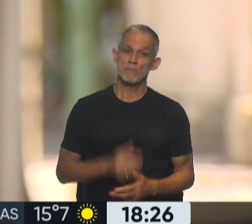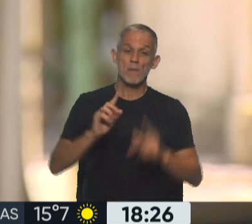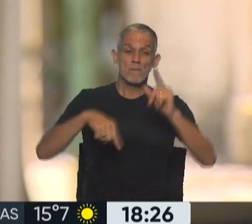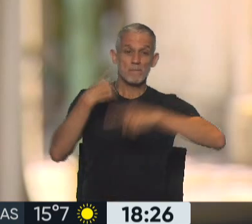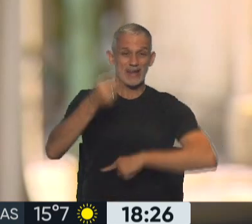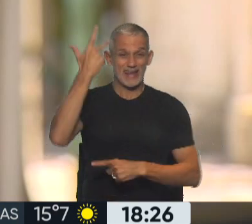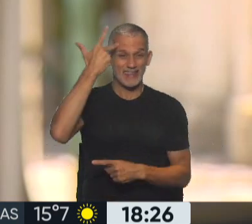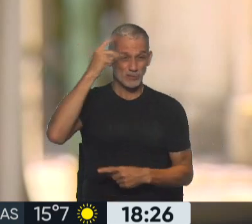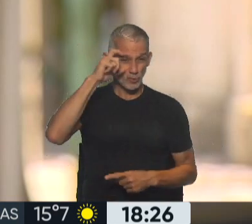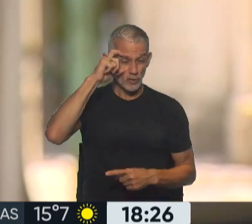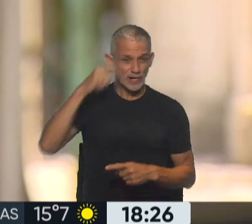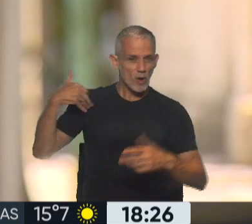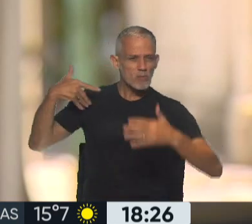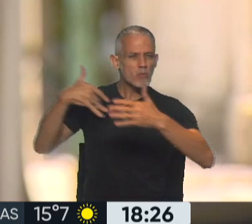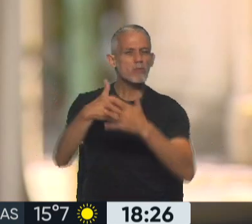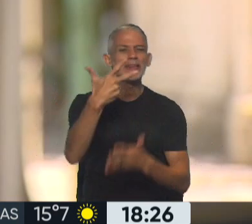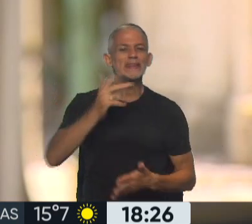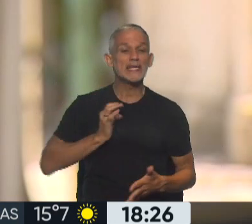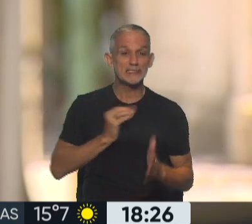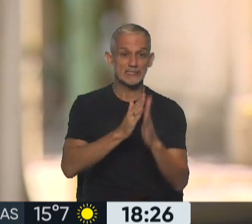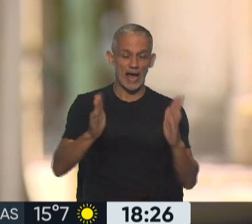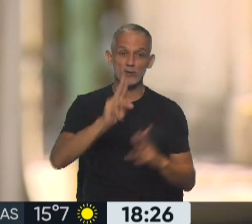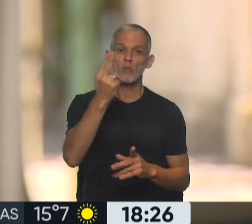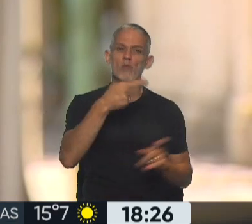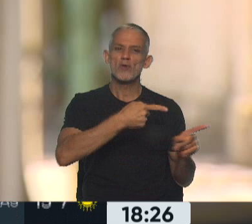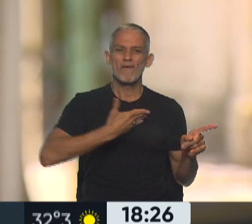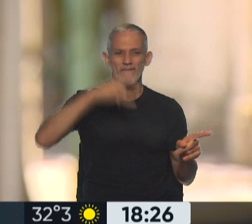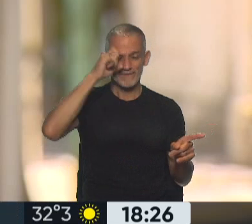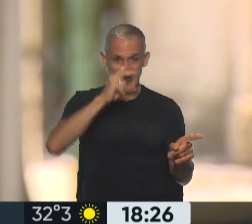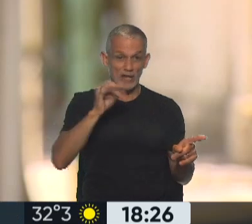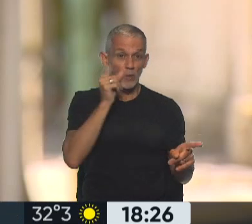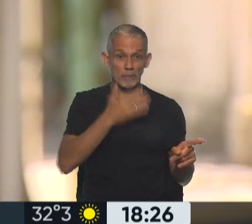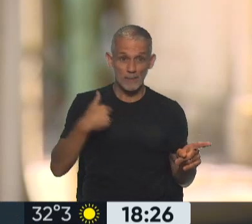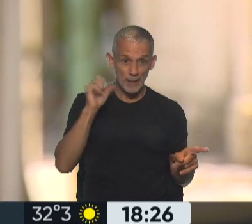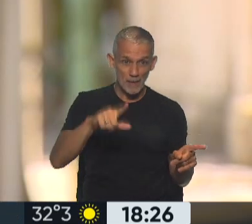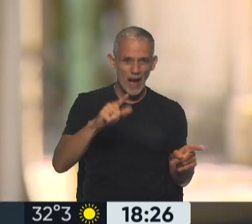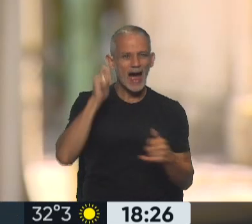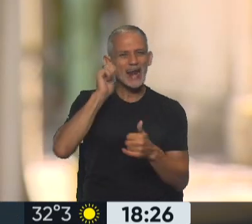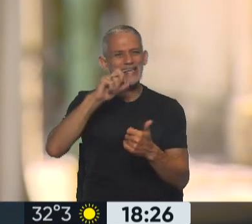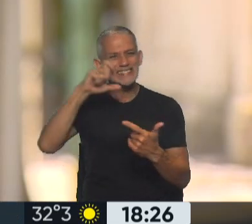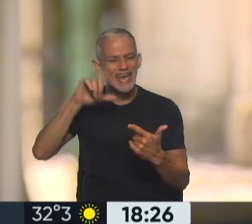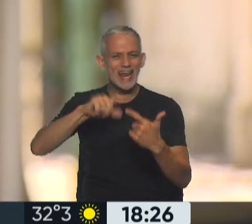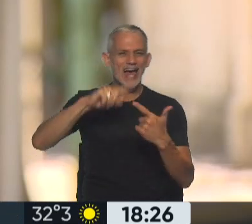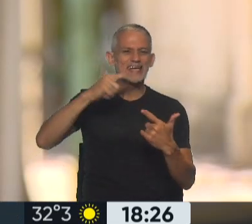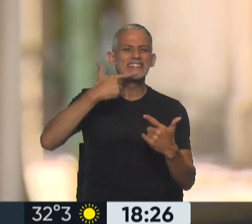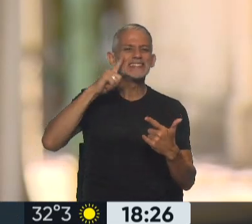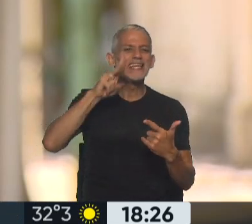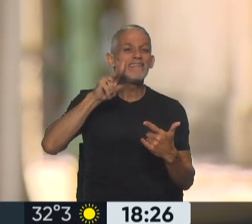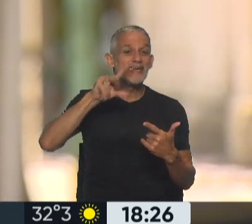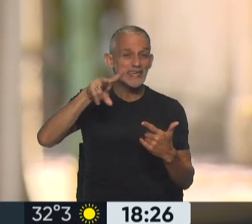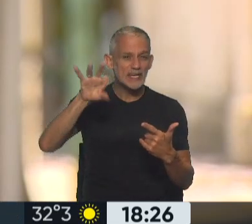Mañana, 18 de enero, se cumplen 3 años de la muerte de Fernando. Y sus papás, Graciela y Silvino, que